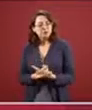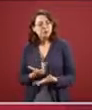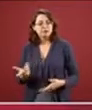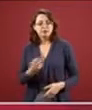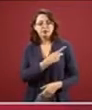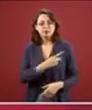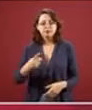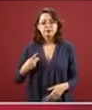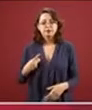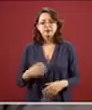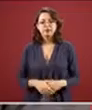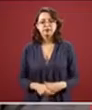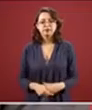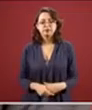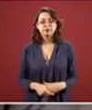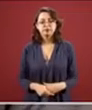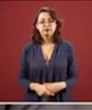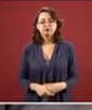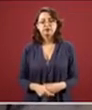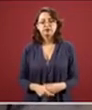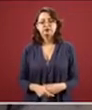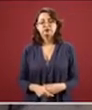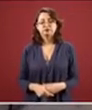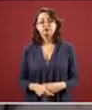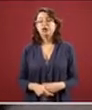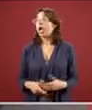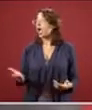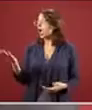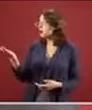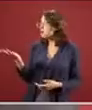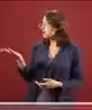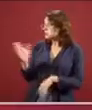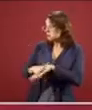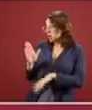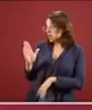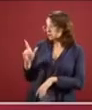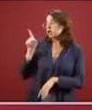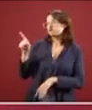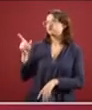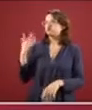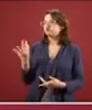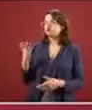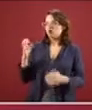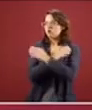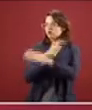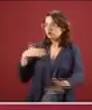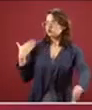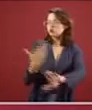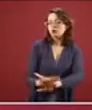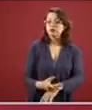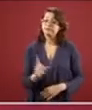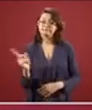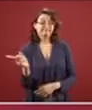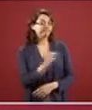no porque si no estás en contra de la educación pública, no estoy en contra de la educación pública, estoy